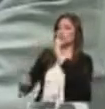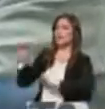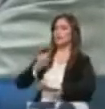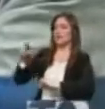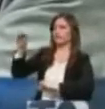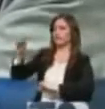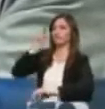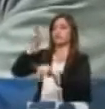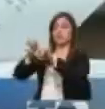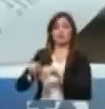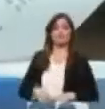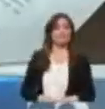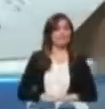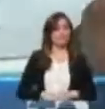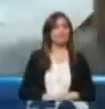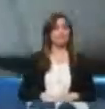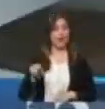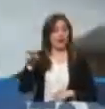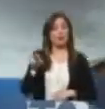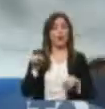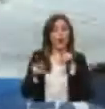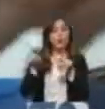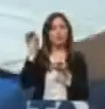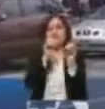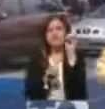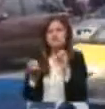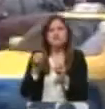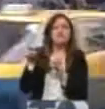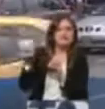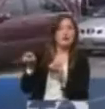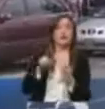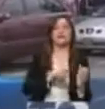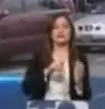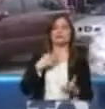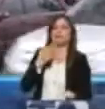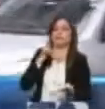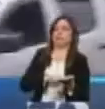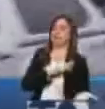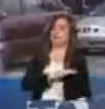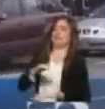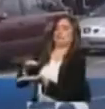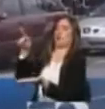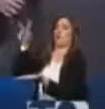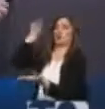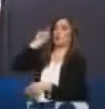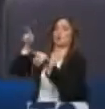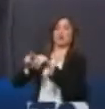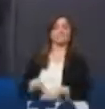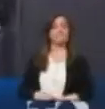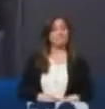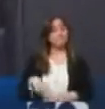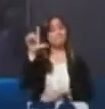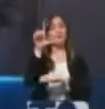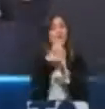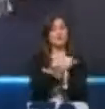Las observaciones respecto a las preguntas de la consulta popular continúan llegando a la Corte Constitucional. Este lunes, la Defensoría del Pueblo entregó